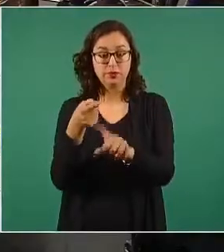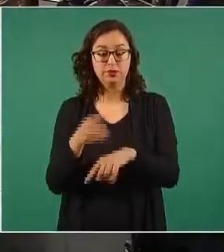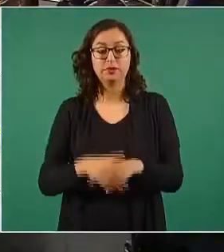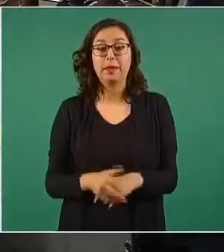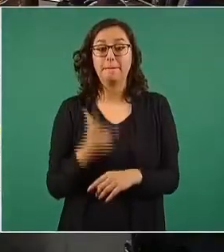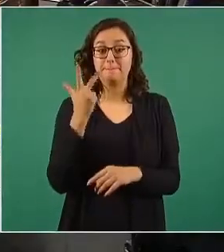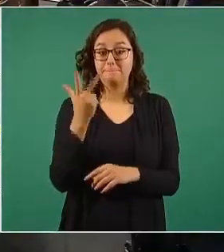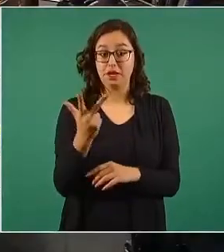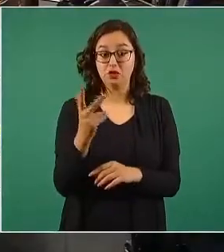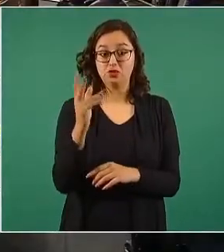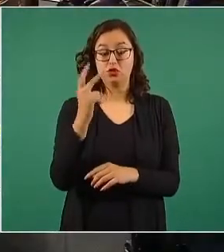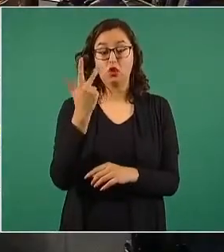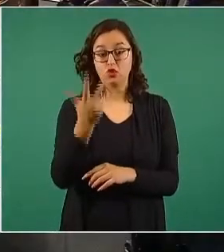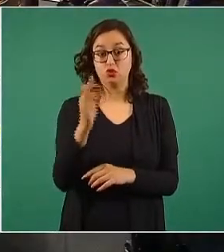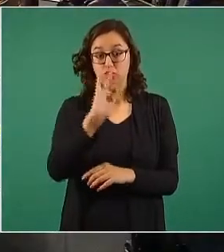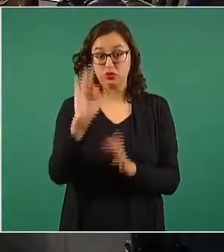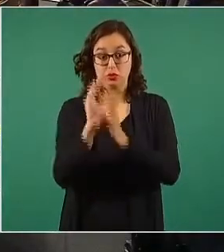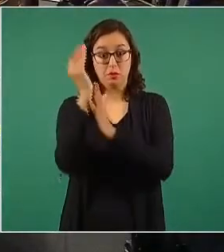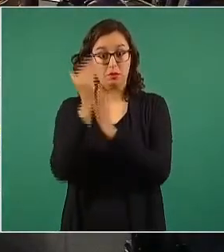del 8%